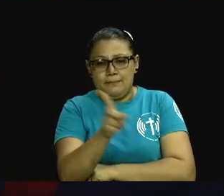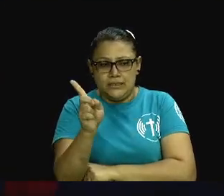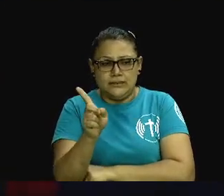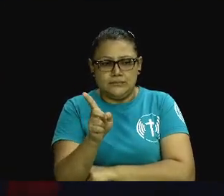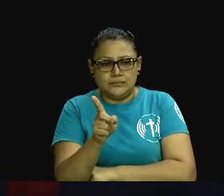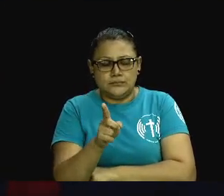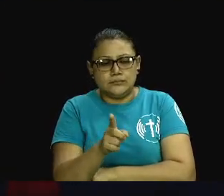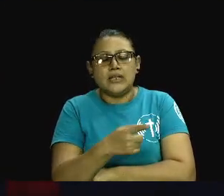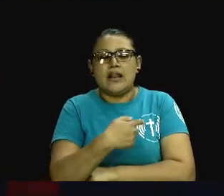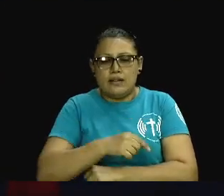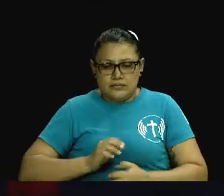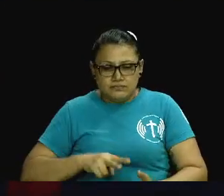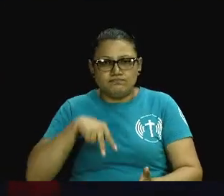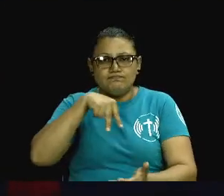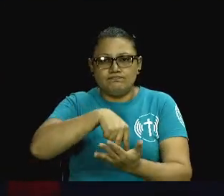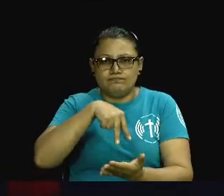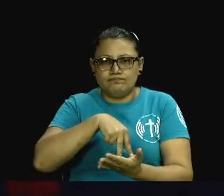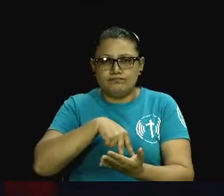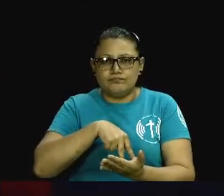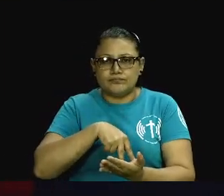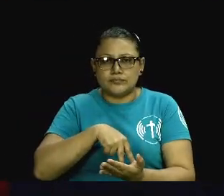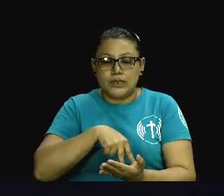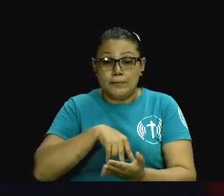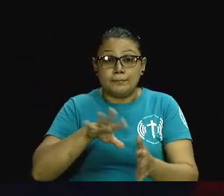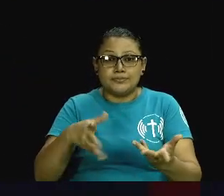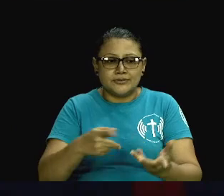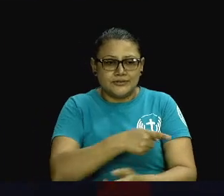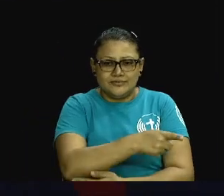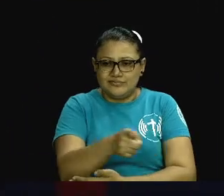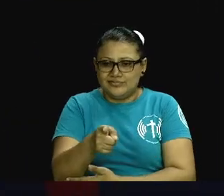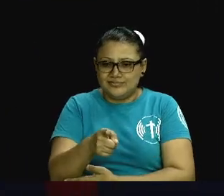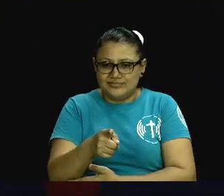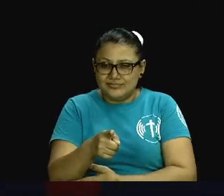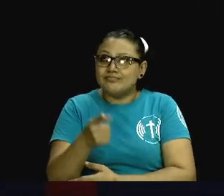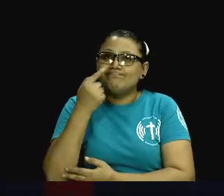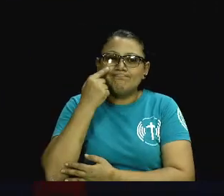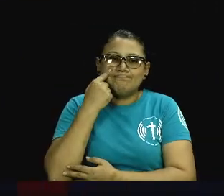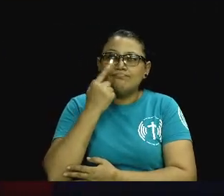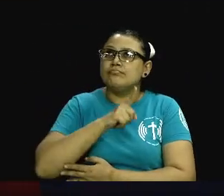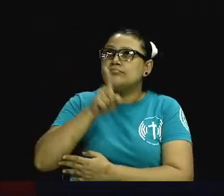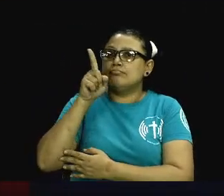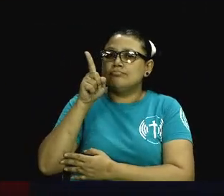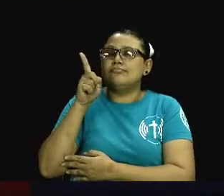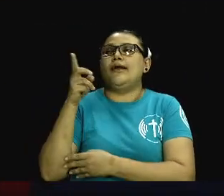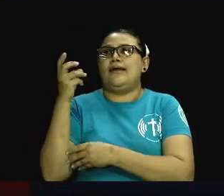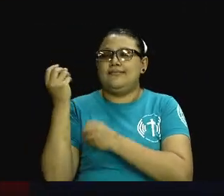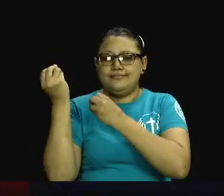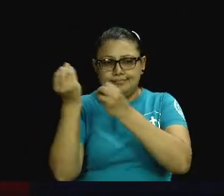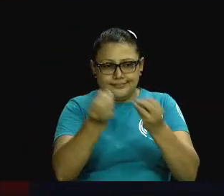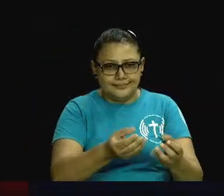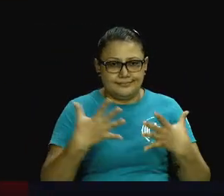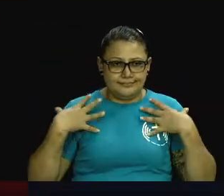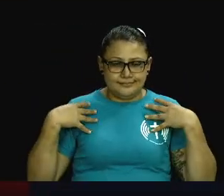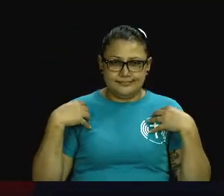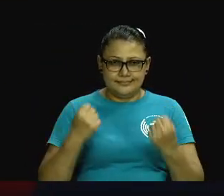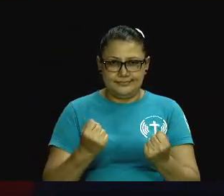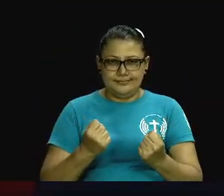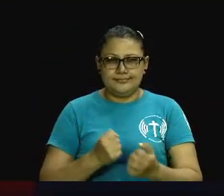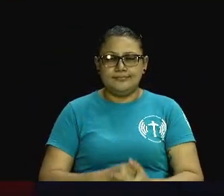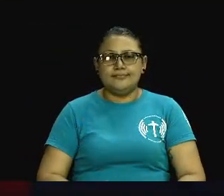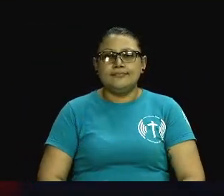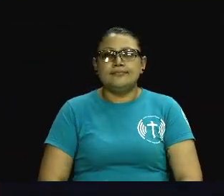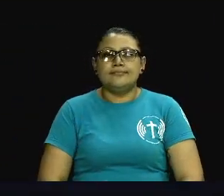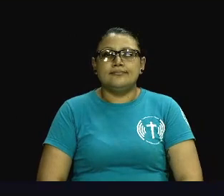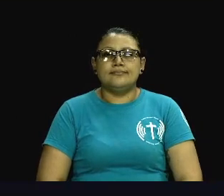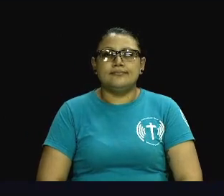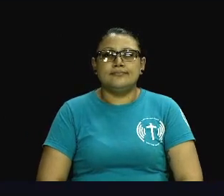busca y este pueblo estaba cerrado y comenzaron se acuerda cuando profetas de val se sacaban ibarrola